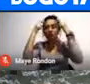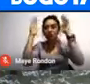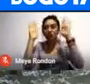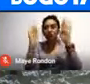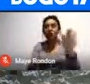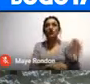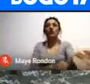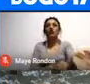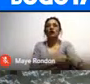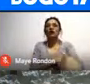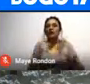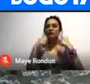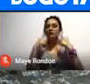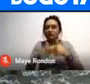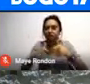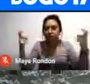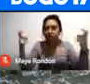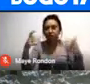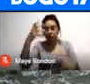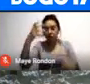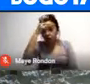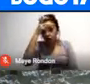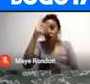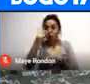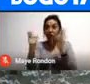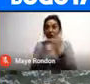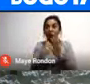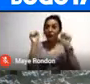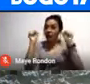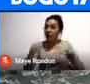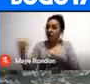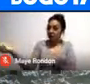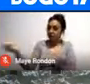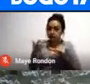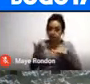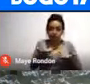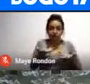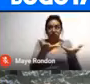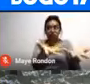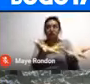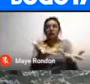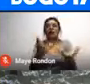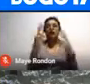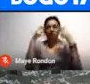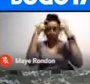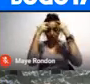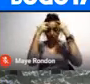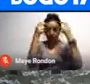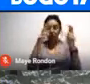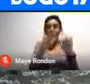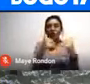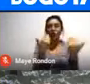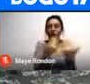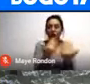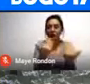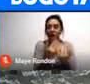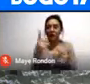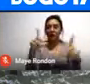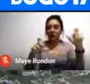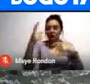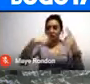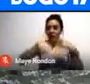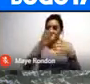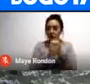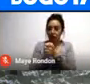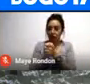tan grandiosos Que usted tiene Los pueda transmitir a chicos de colegios Y a nuestros colegios amigos del turismo Les